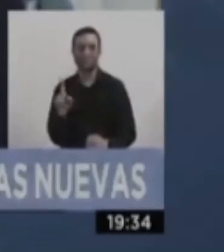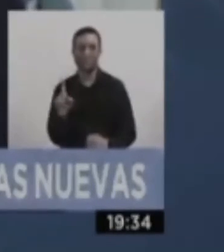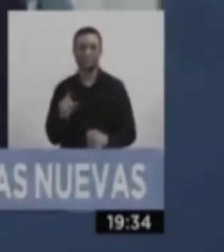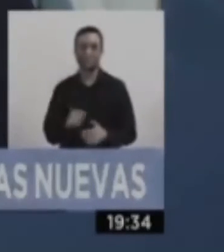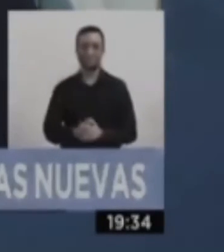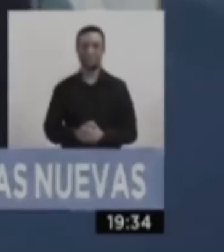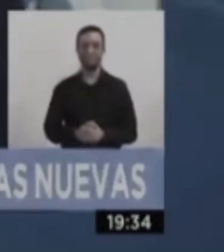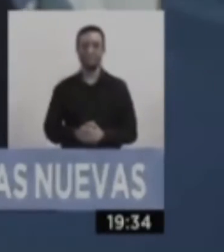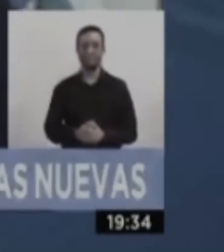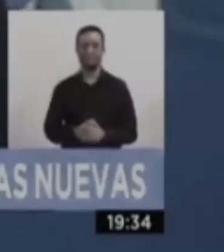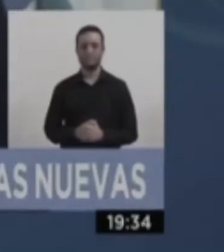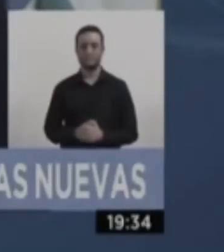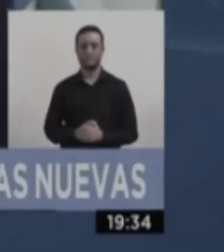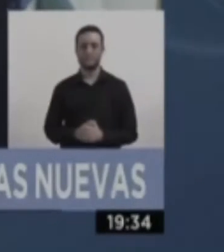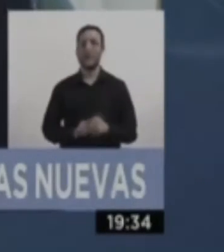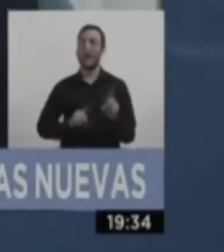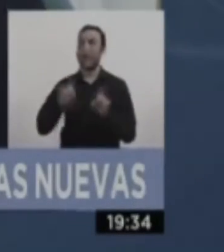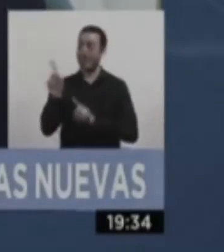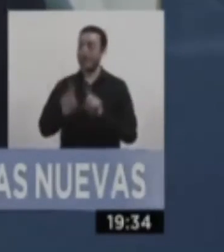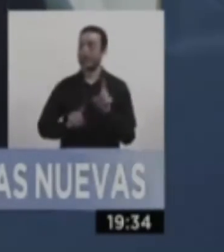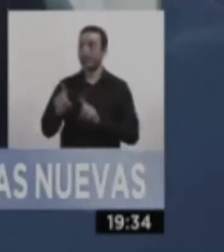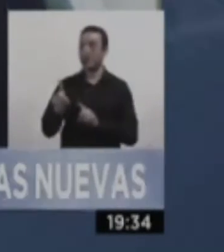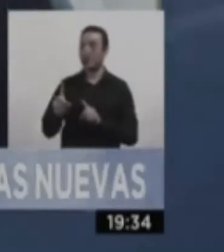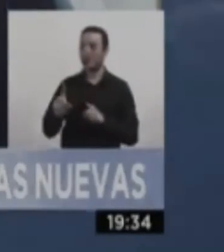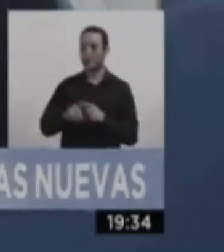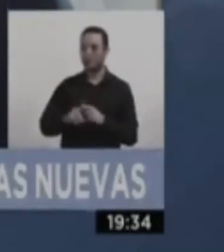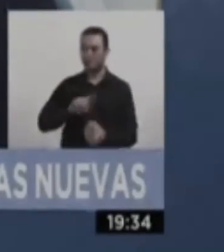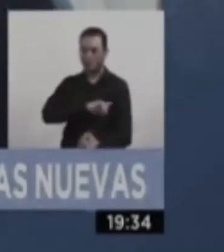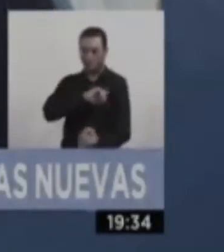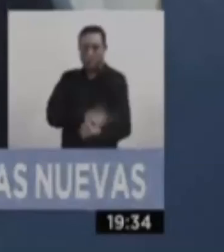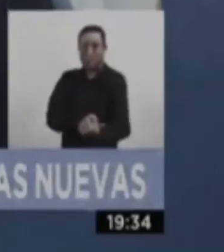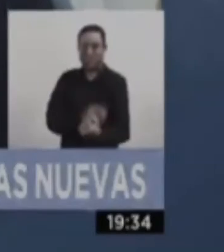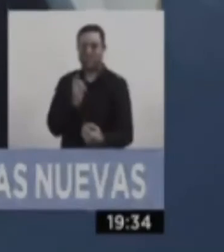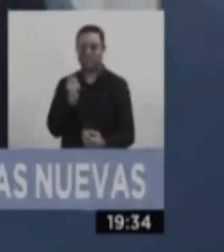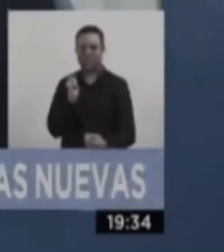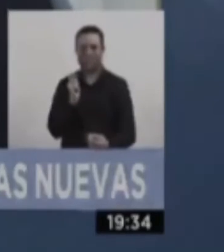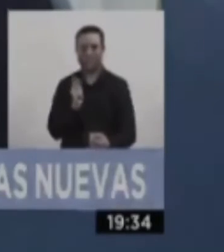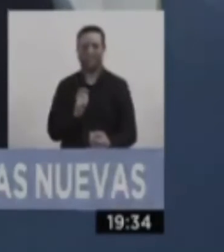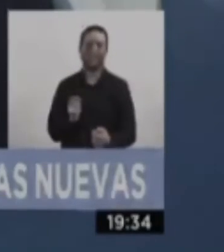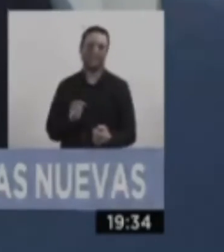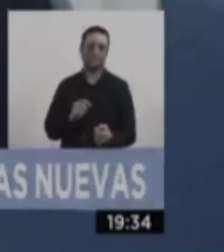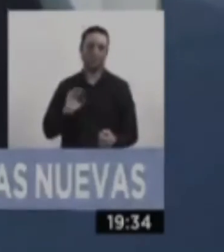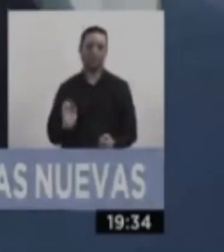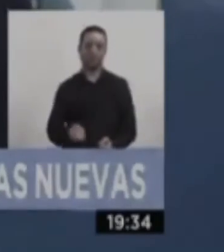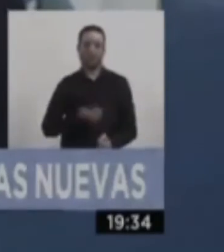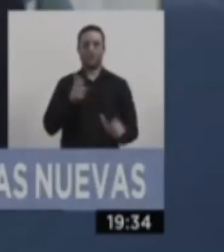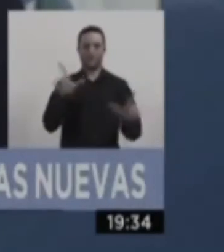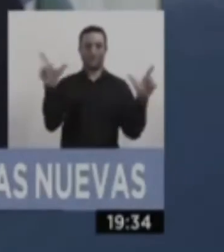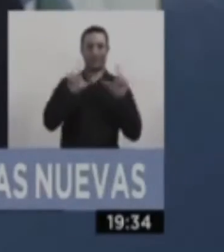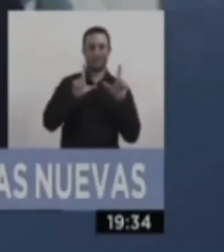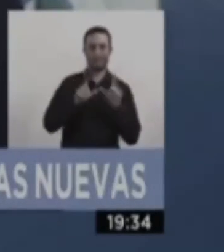ellos relacionados a los medios de comunicación. Y cuando uno mira el fallo, porque en definitiva lo condenan